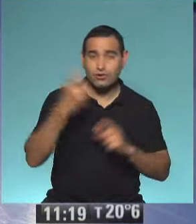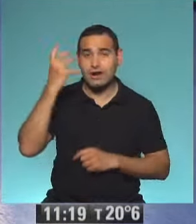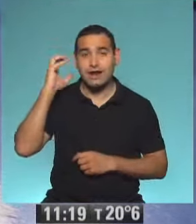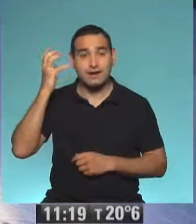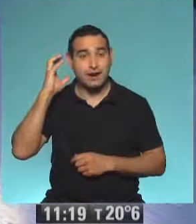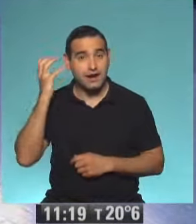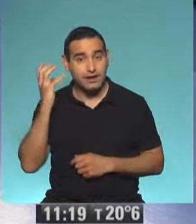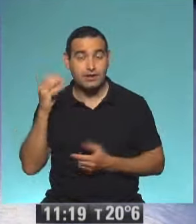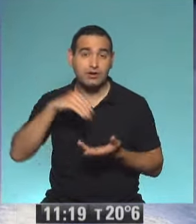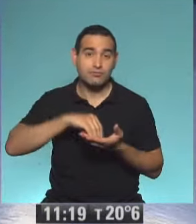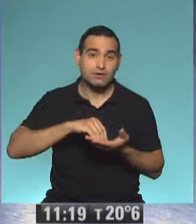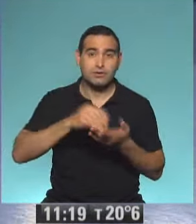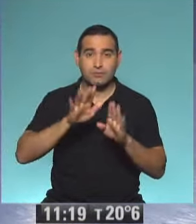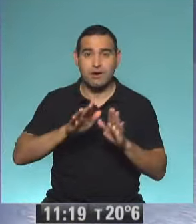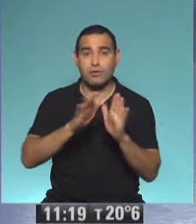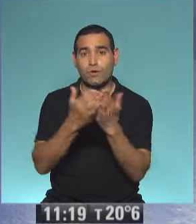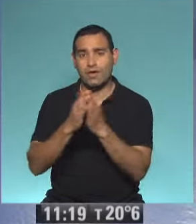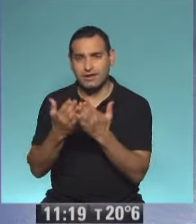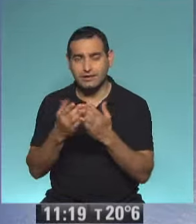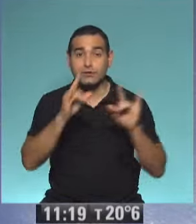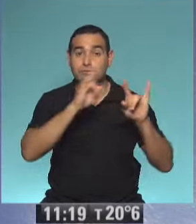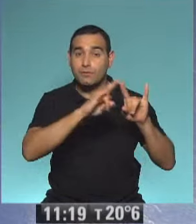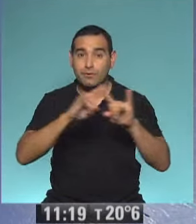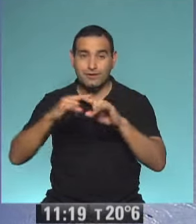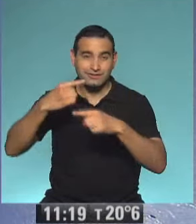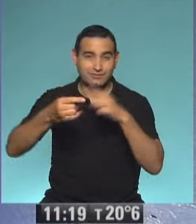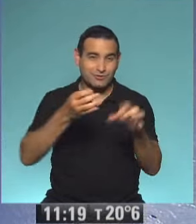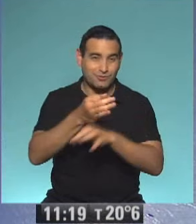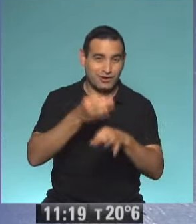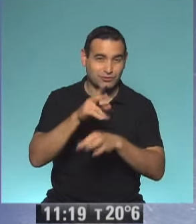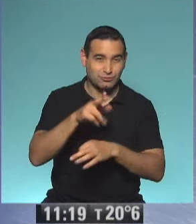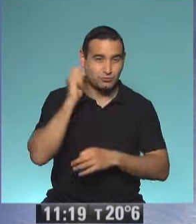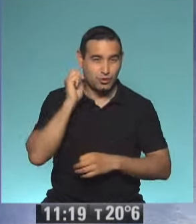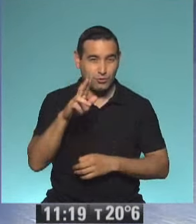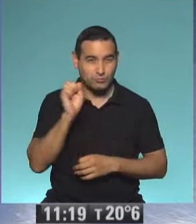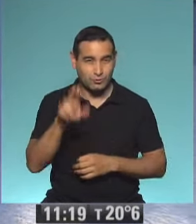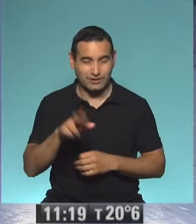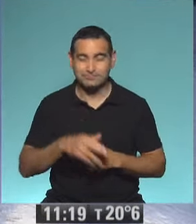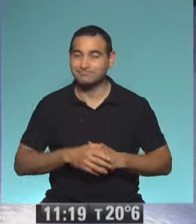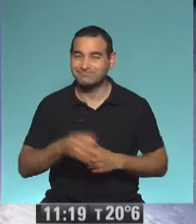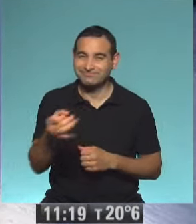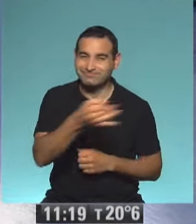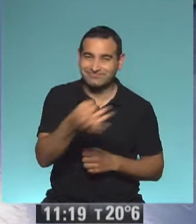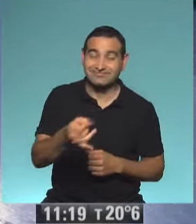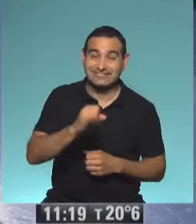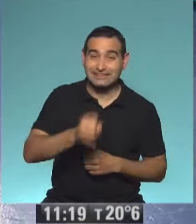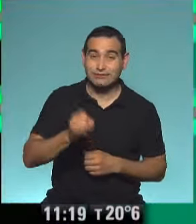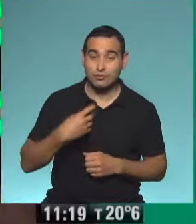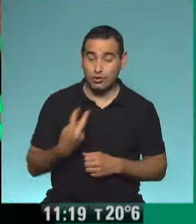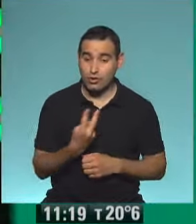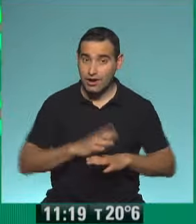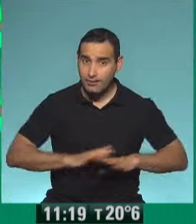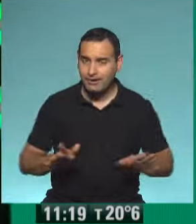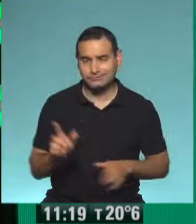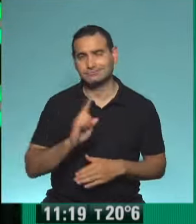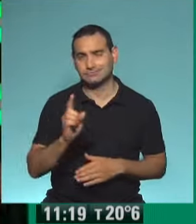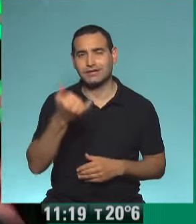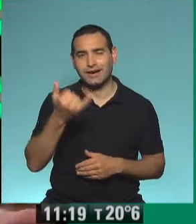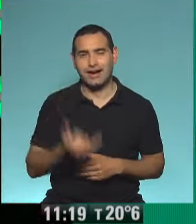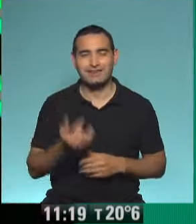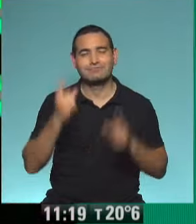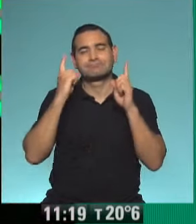radio. Y hay gente haciendo cuadernillos. Y está la plataforma web. Seguimoseducando.gov.ar. Así es, pero no estamos solos. No. Porque tenemos